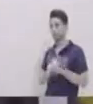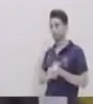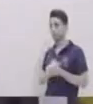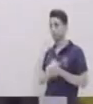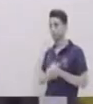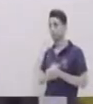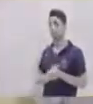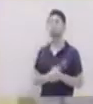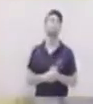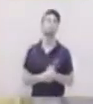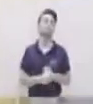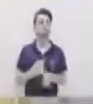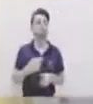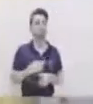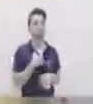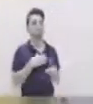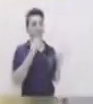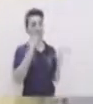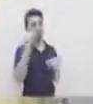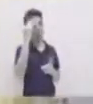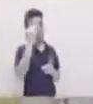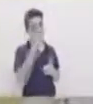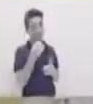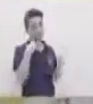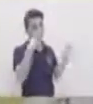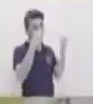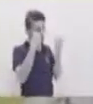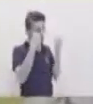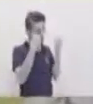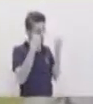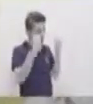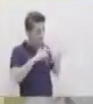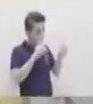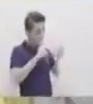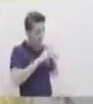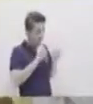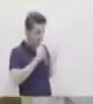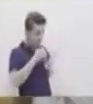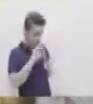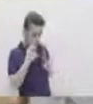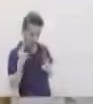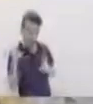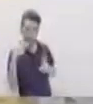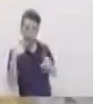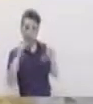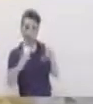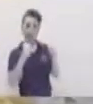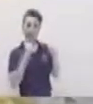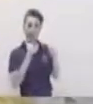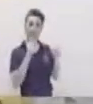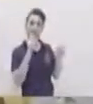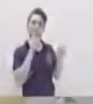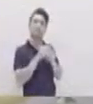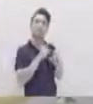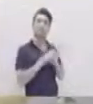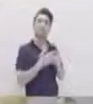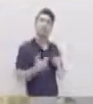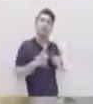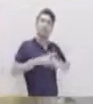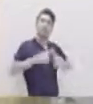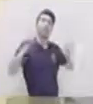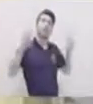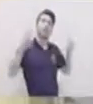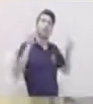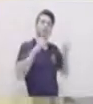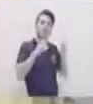bien. Bueno, profe, muchísimas gracias porque nos enseñó con las diferentes combinaciones que podemos hacer, y aparte también como